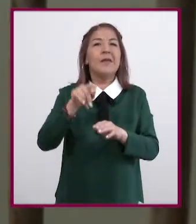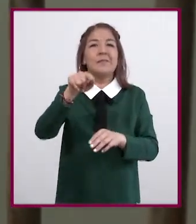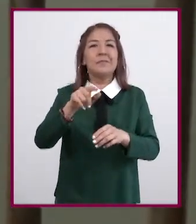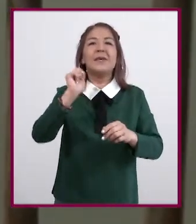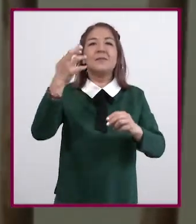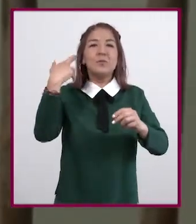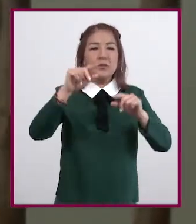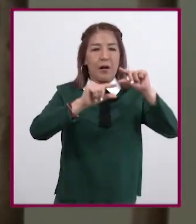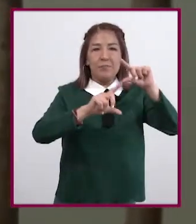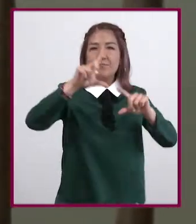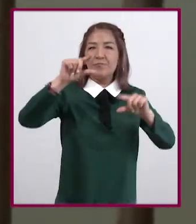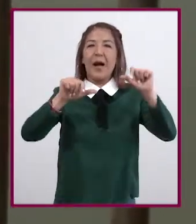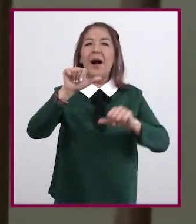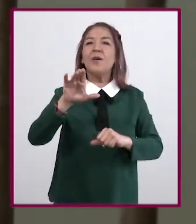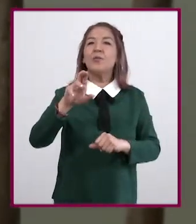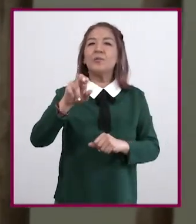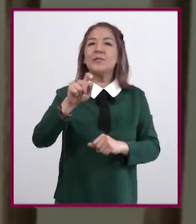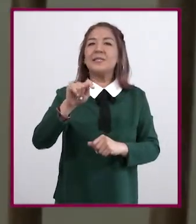acústicos.